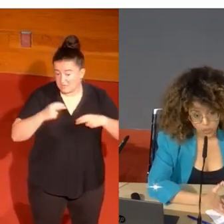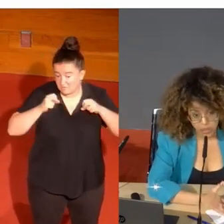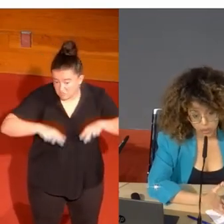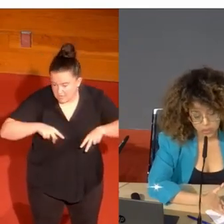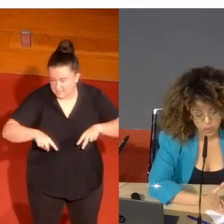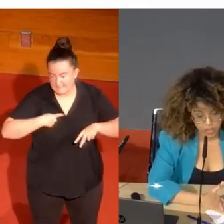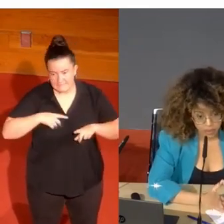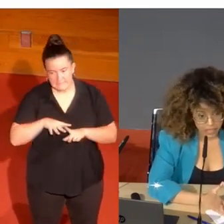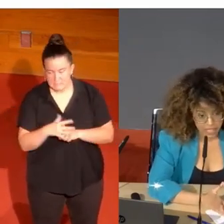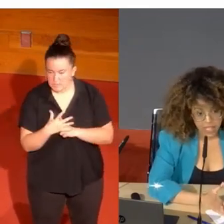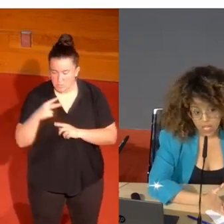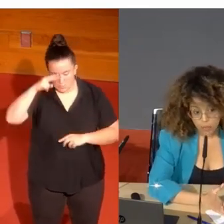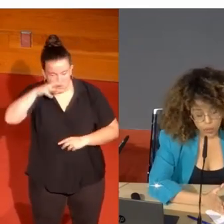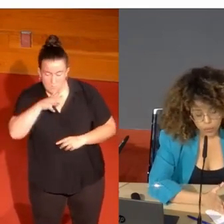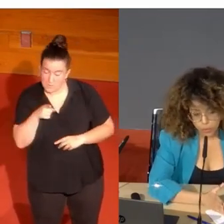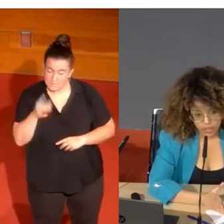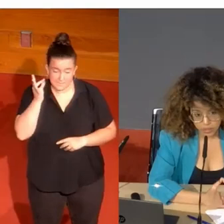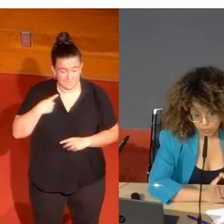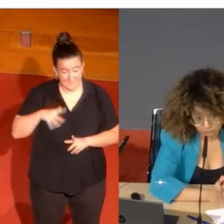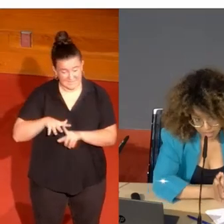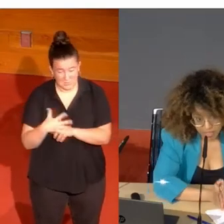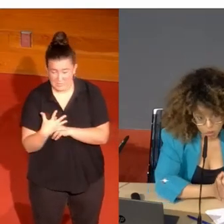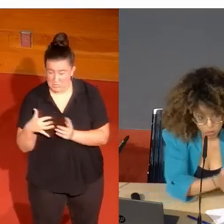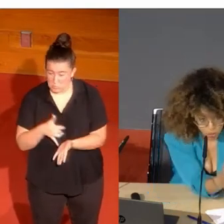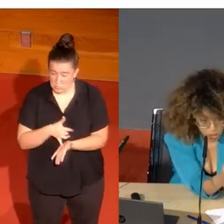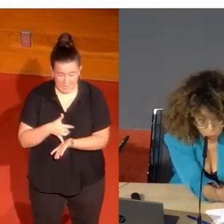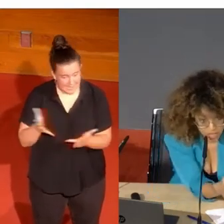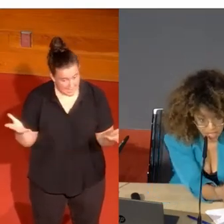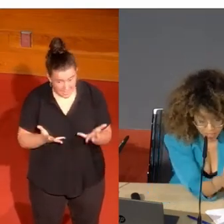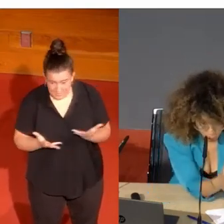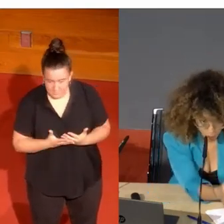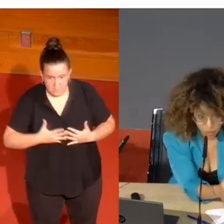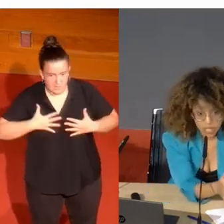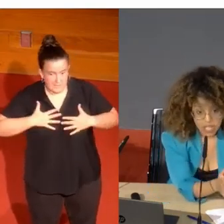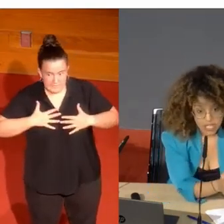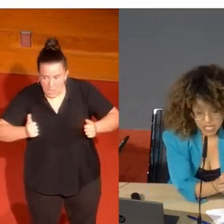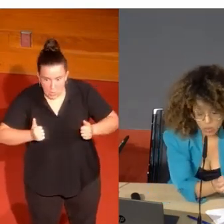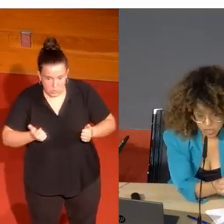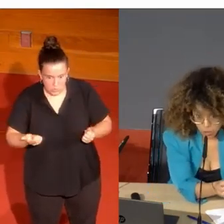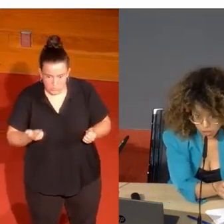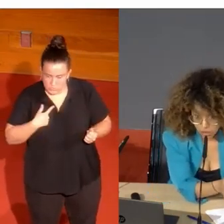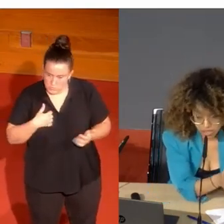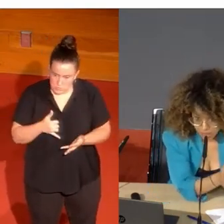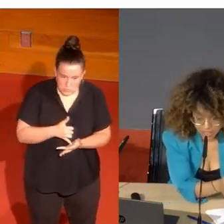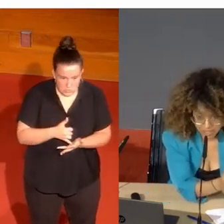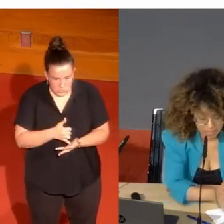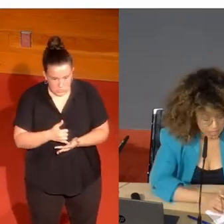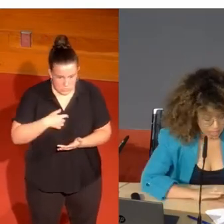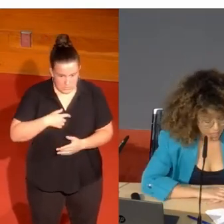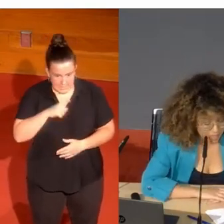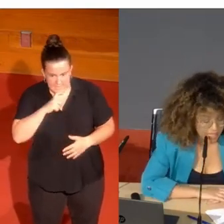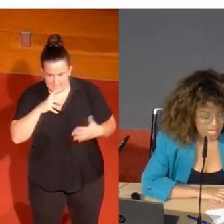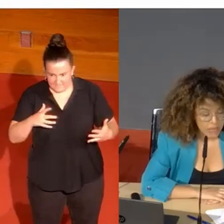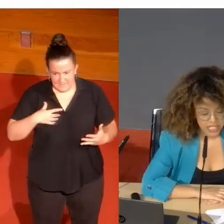en una situación de vulnerabilidad muy muy muy grave que que su salud está en juego que está en una situación realmente